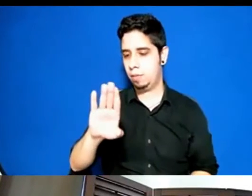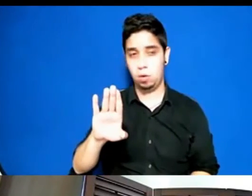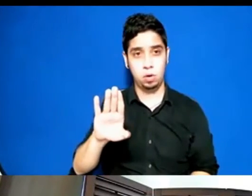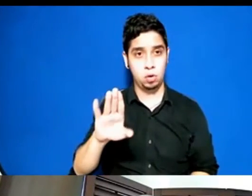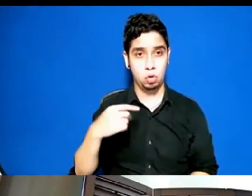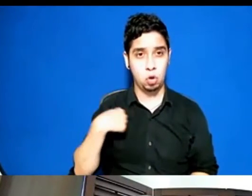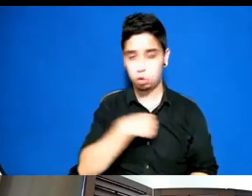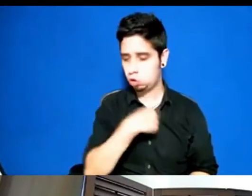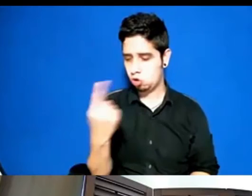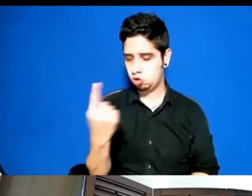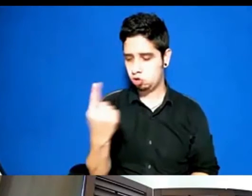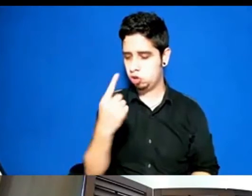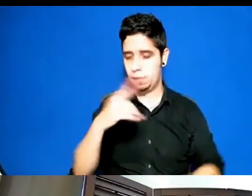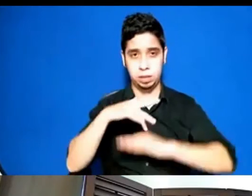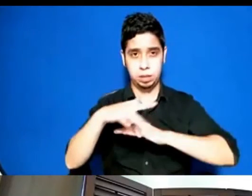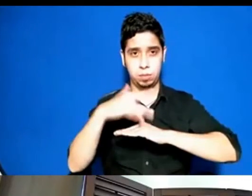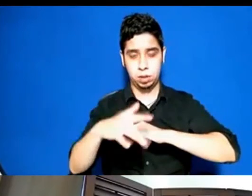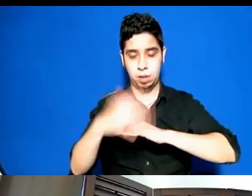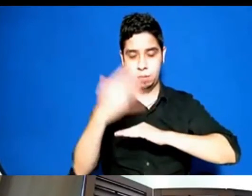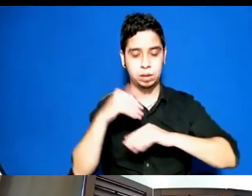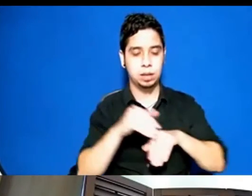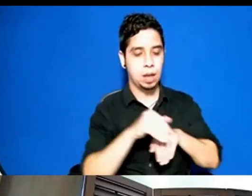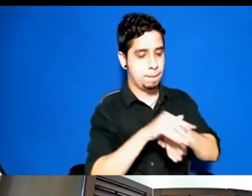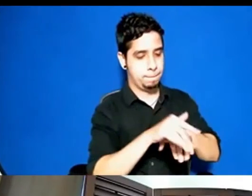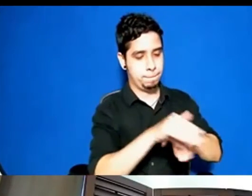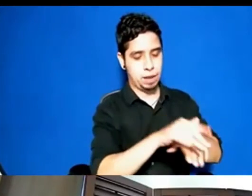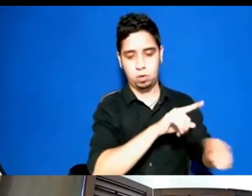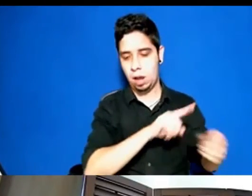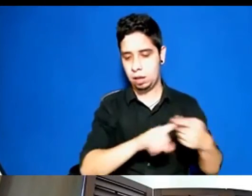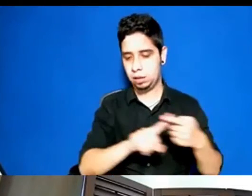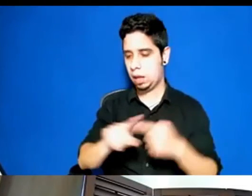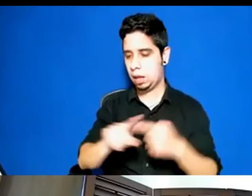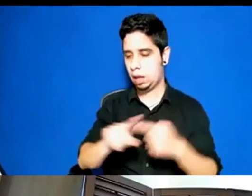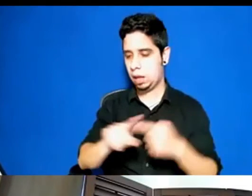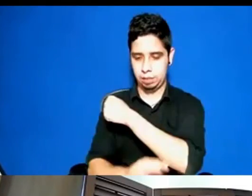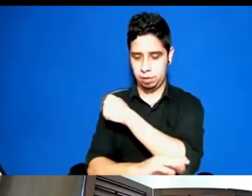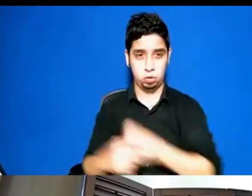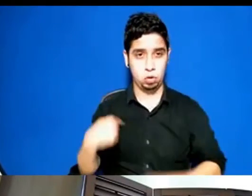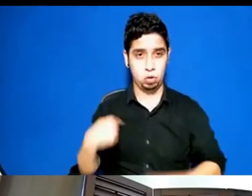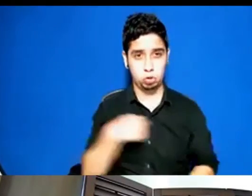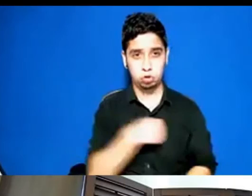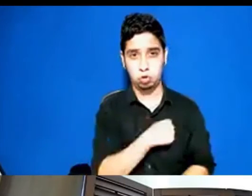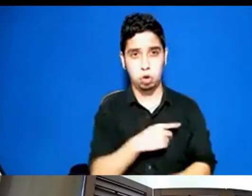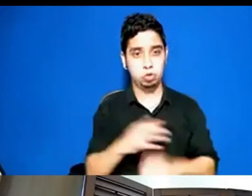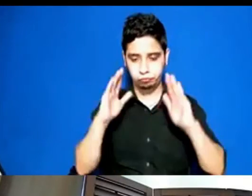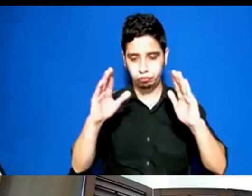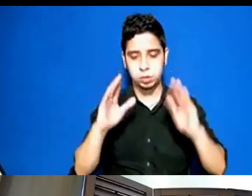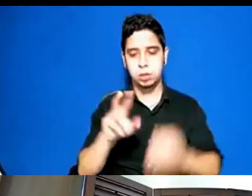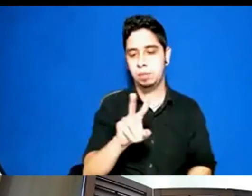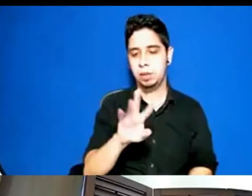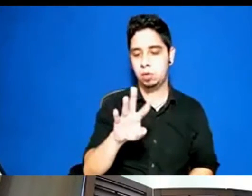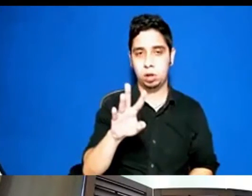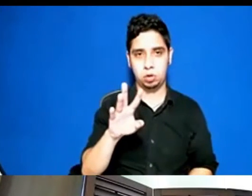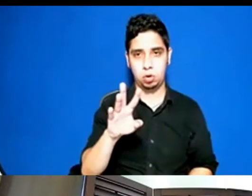24/7, porque entre marzo a septiembre estamos 24/7. Ok. Porque hay varamientos